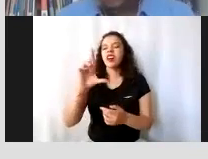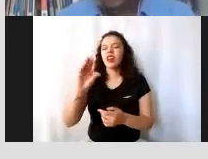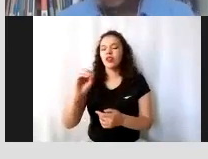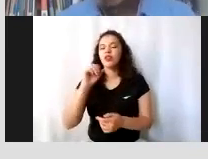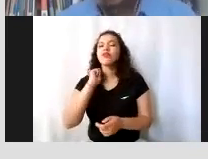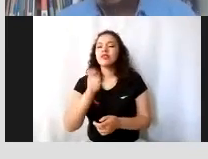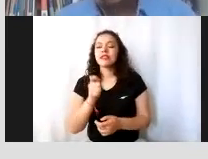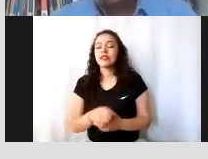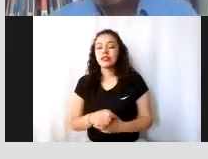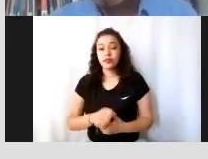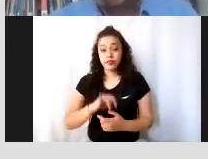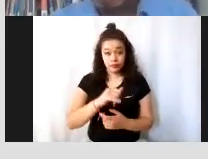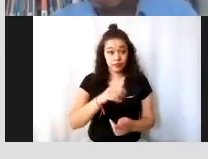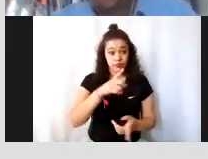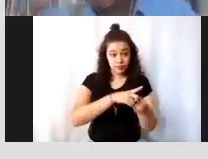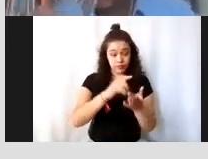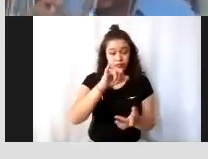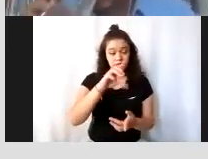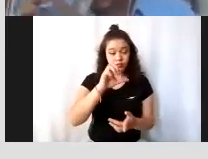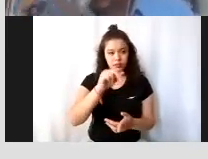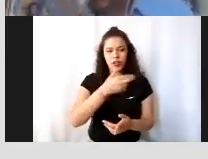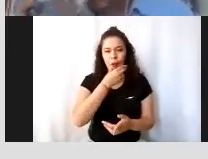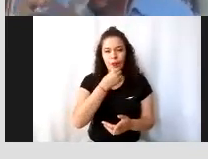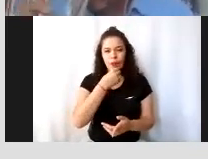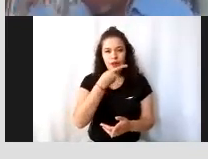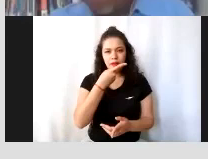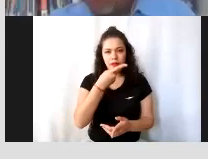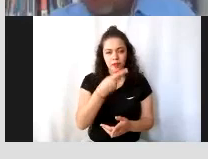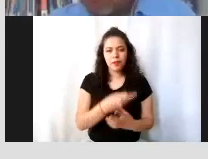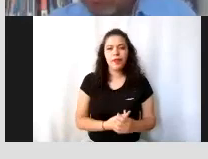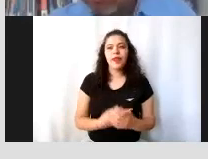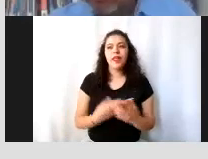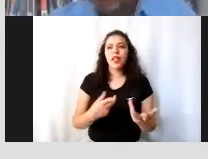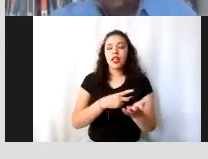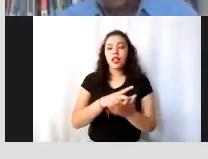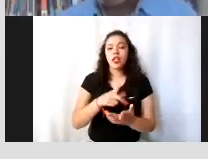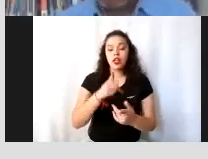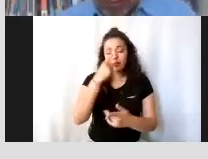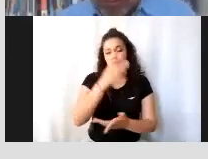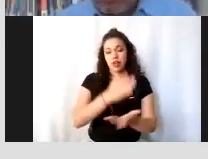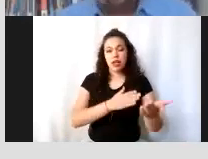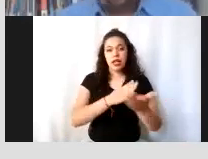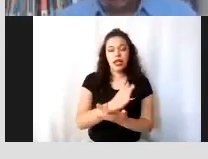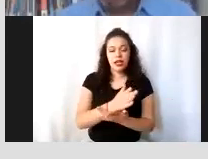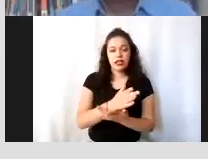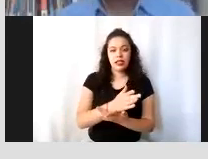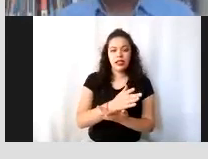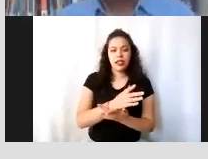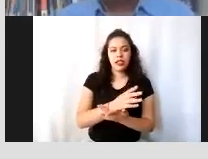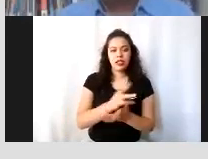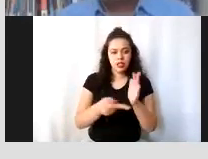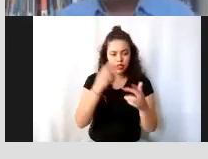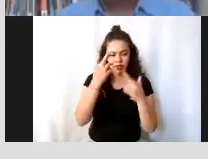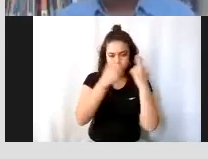Sí, los derechos ARCO son derechos de acceso, rectificación, cancelación